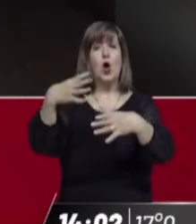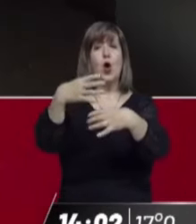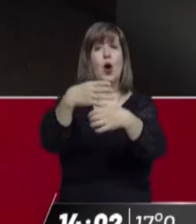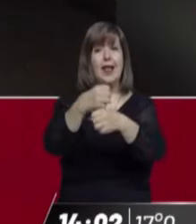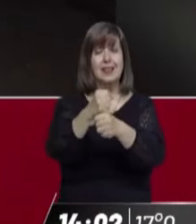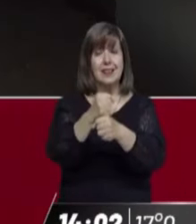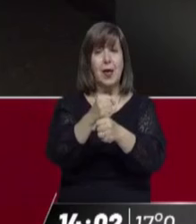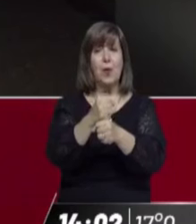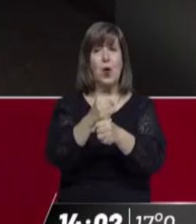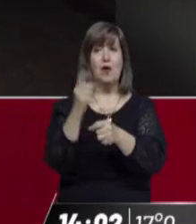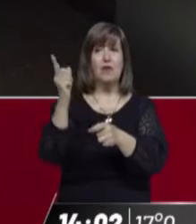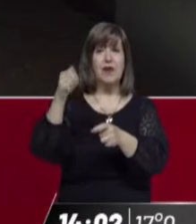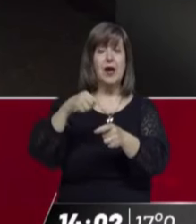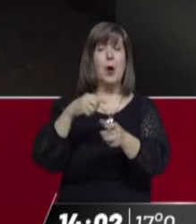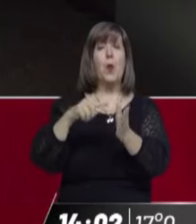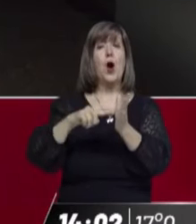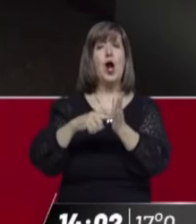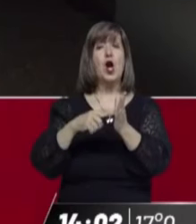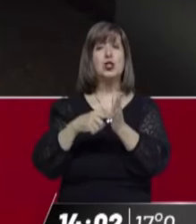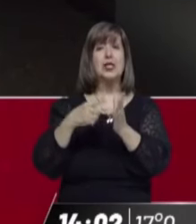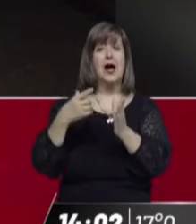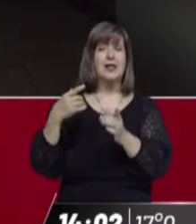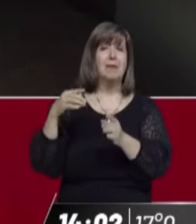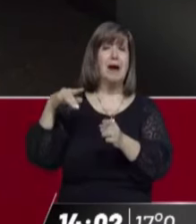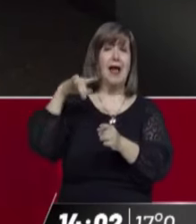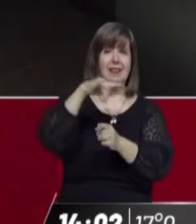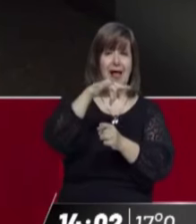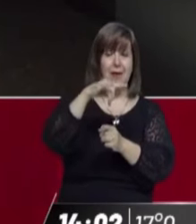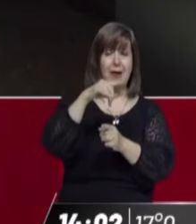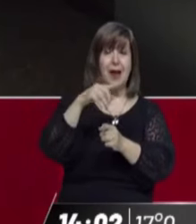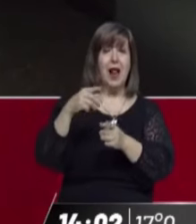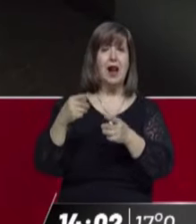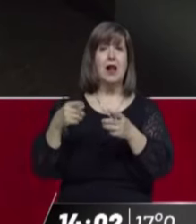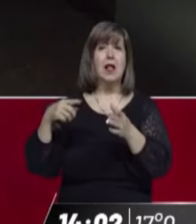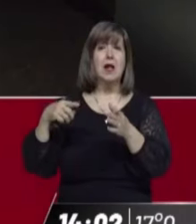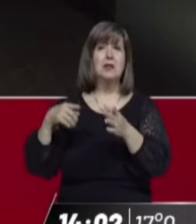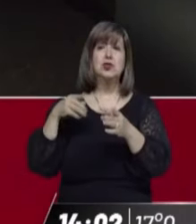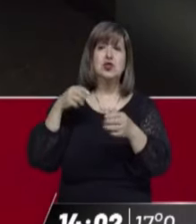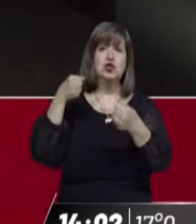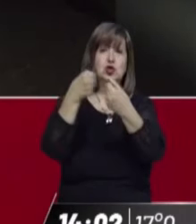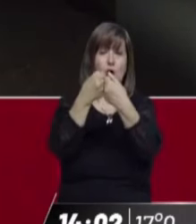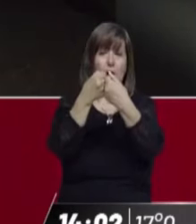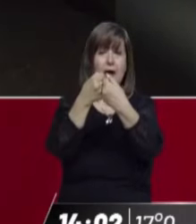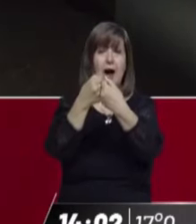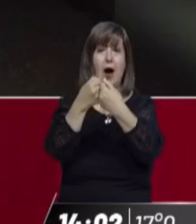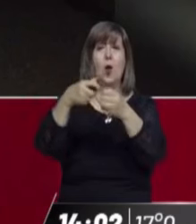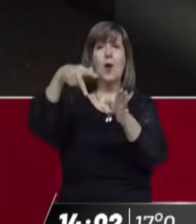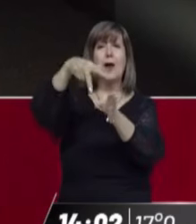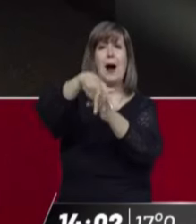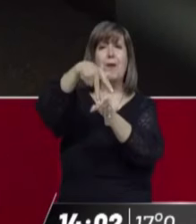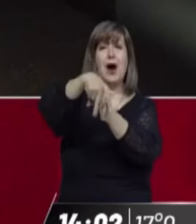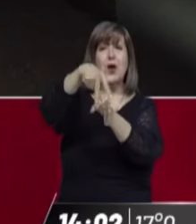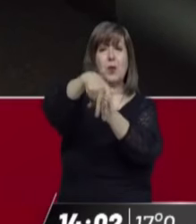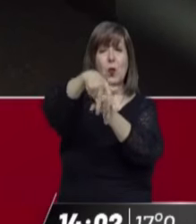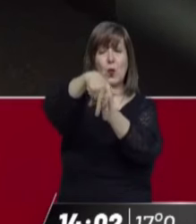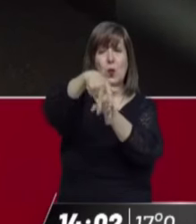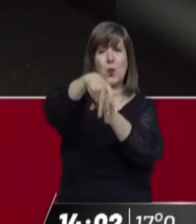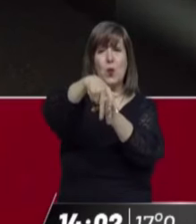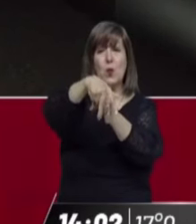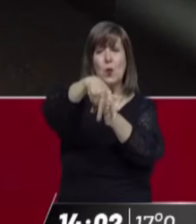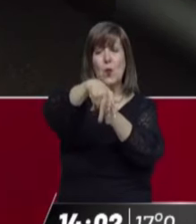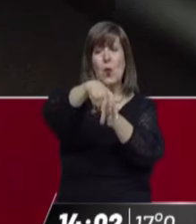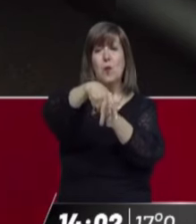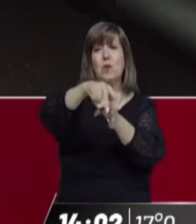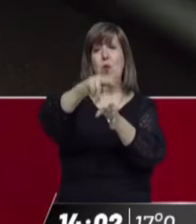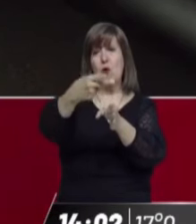viajaba desde Buenos Aires con destino a la Terminal del Sol, fue quien terminó chocando contra un caballo que terminó muriendo en